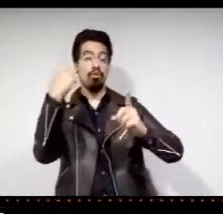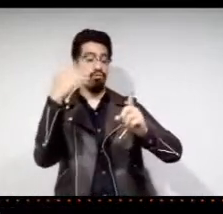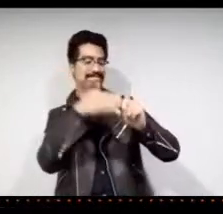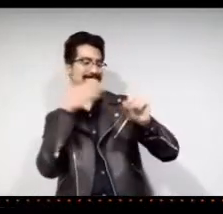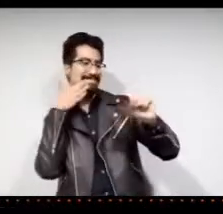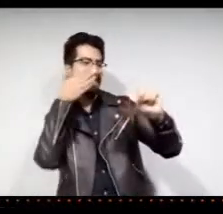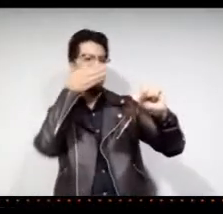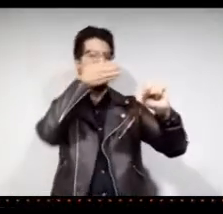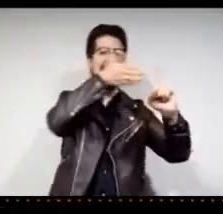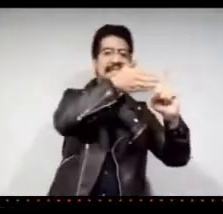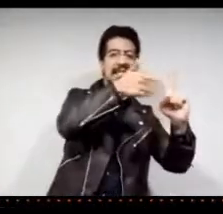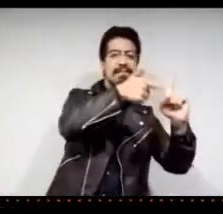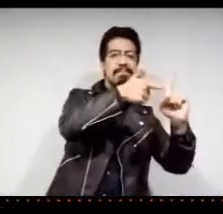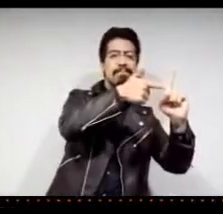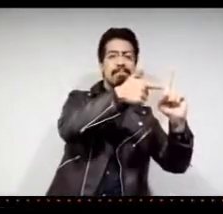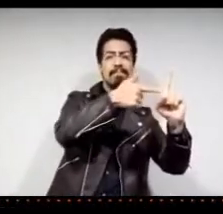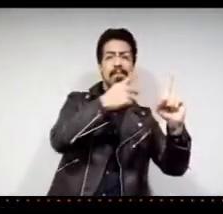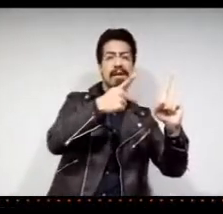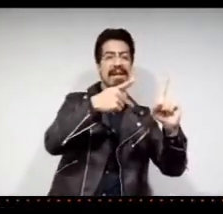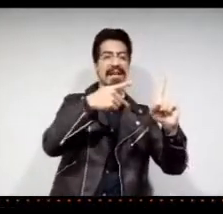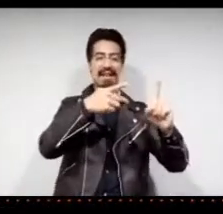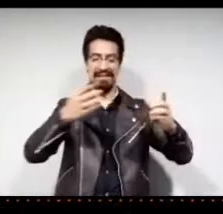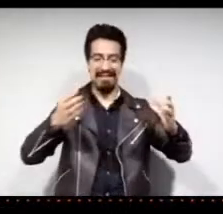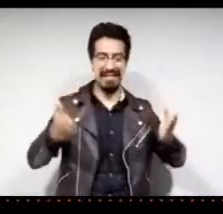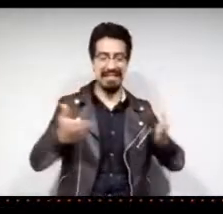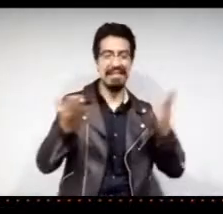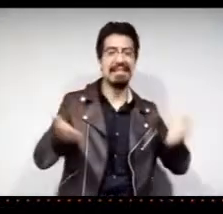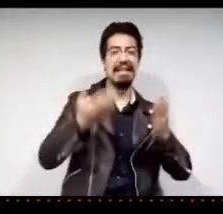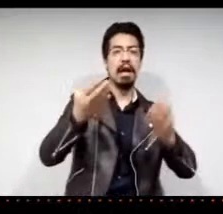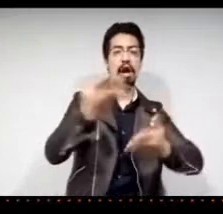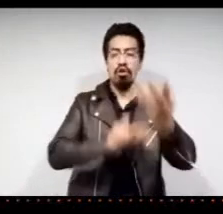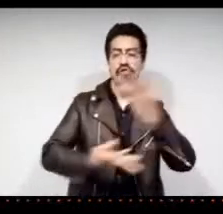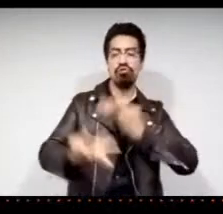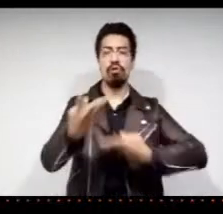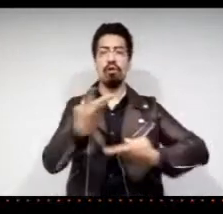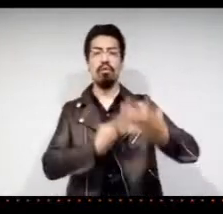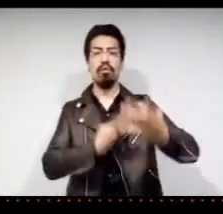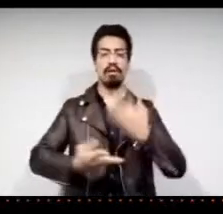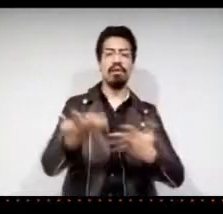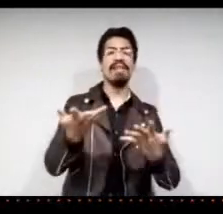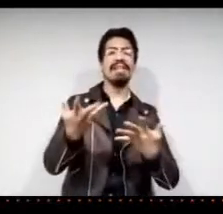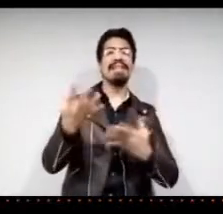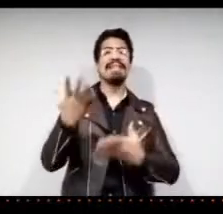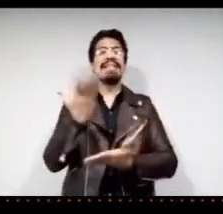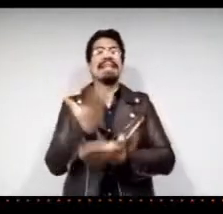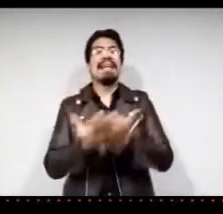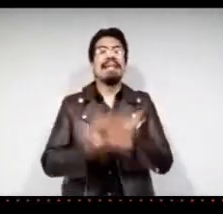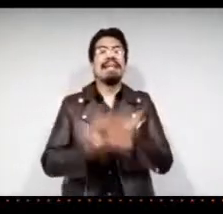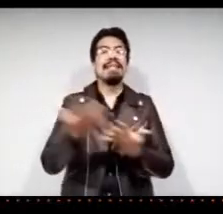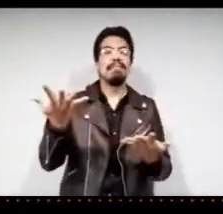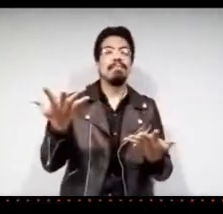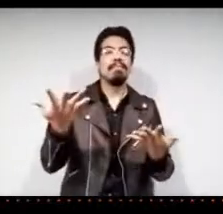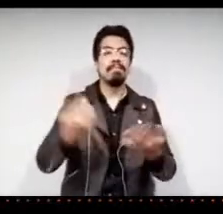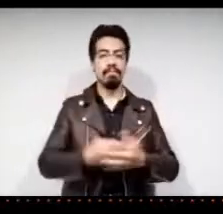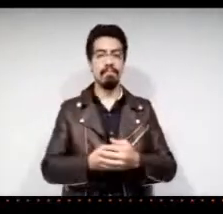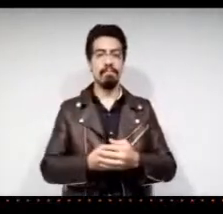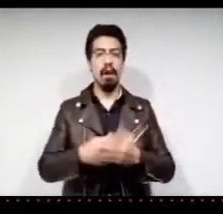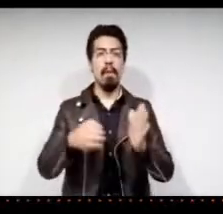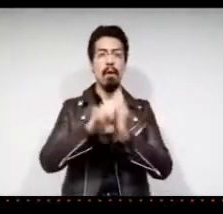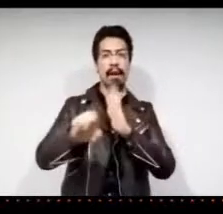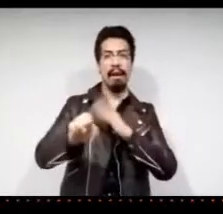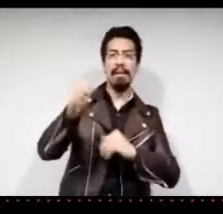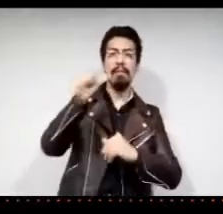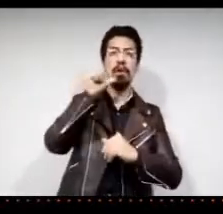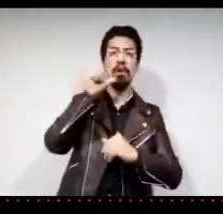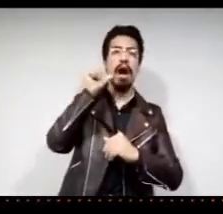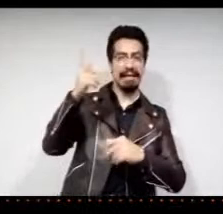la colaboración en los hechos, ¿no? Yo, una de las cosas que comentábamos en el panel de ayer era, caray,